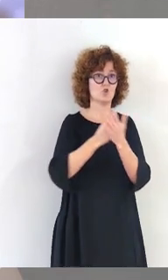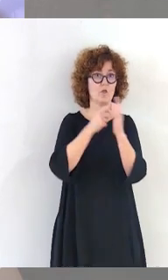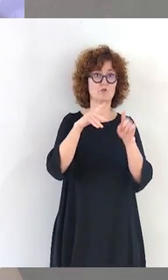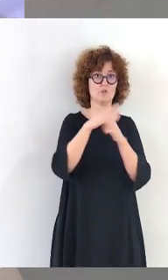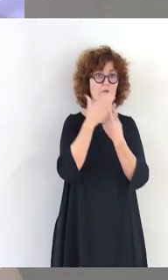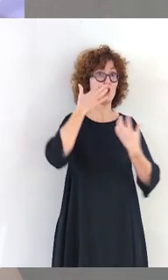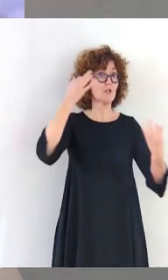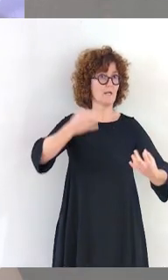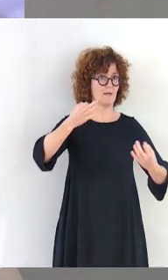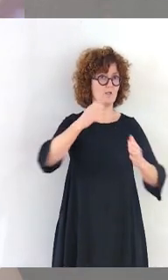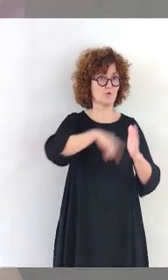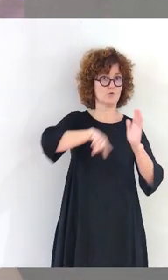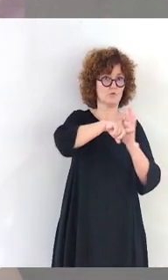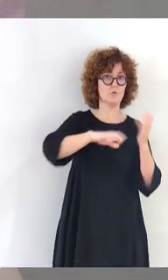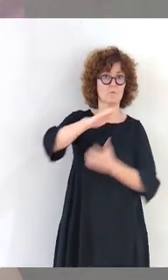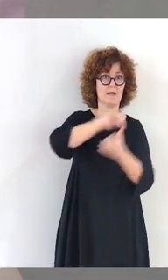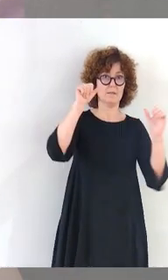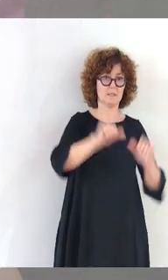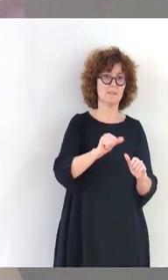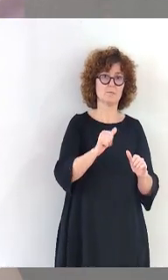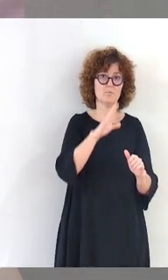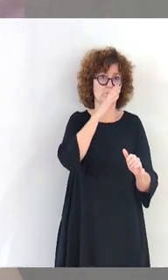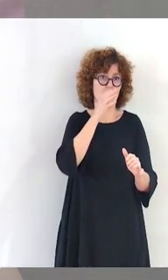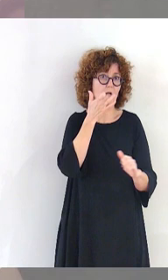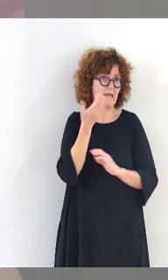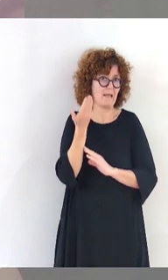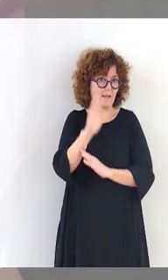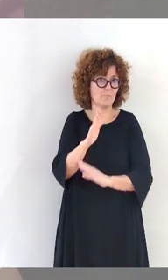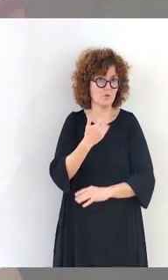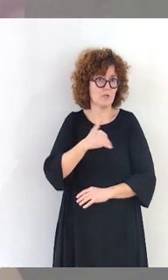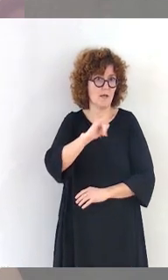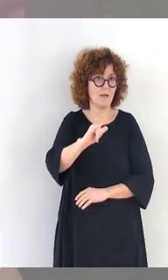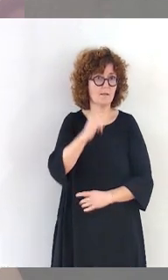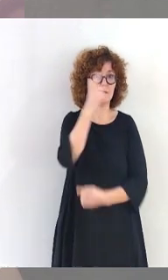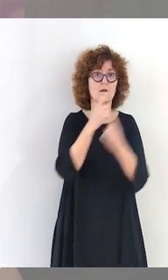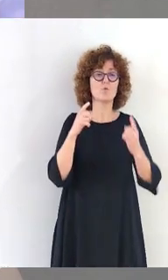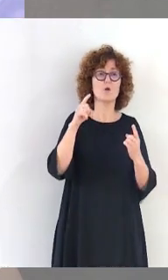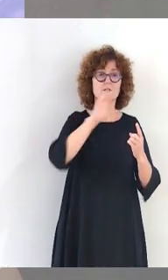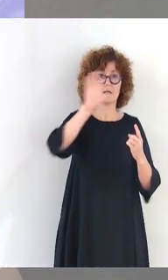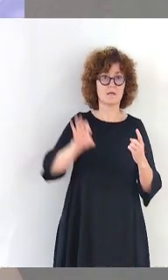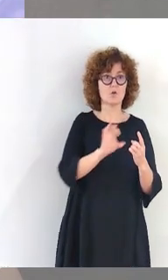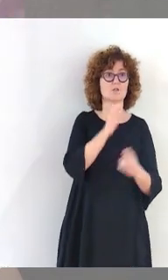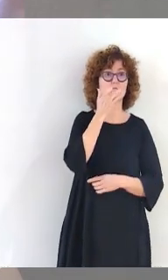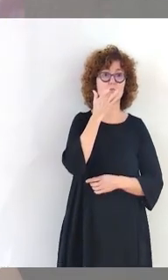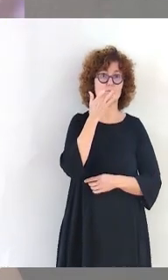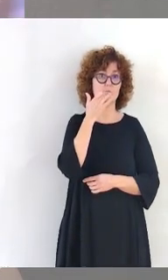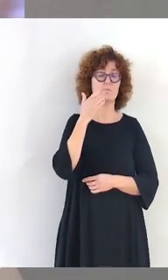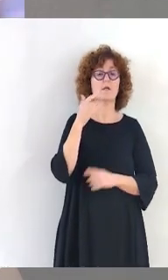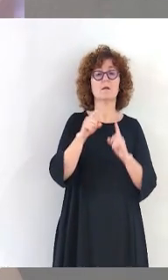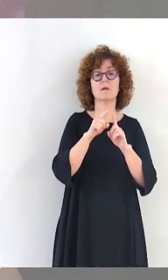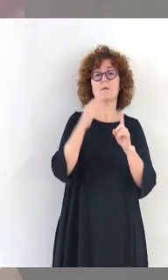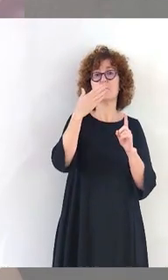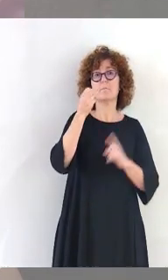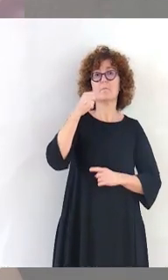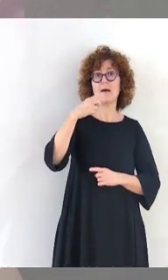riesgos para desastres tenemos ejemplos en en en determinadas regiones como puede ser por ejemplo en bangladesh donde en